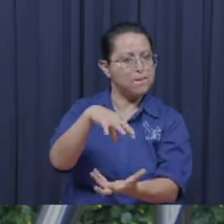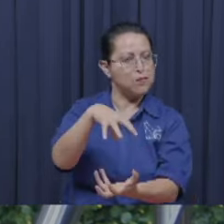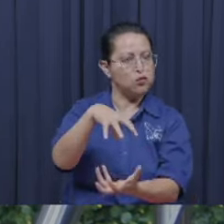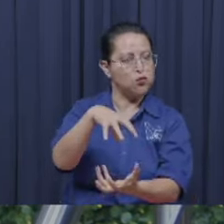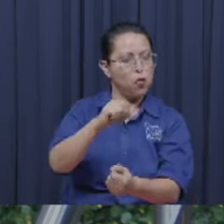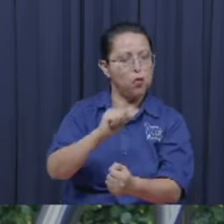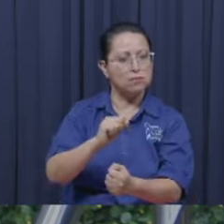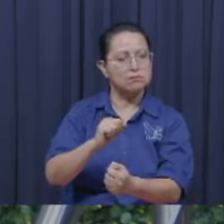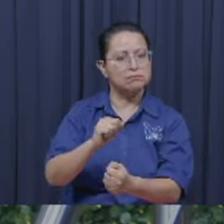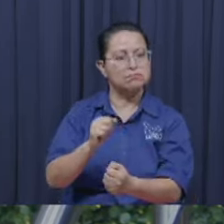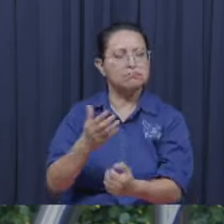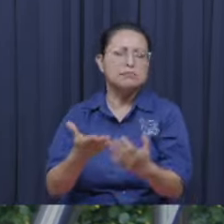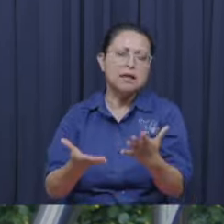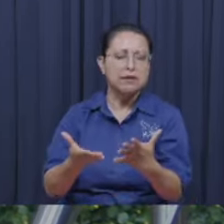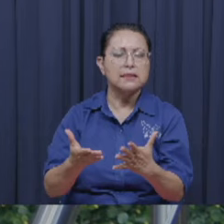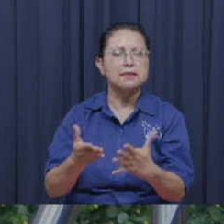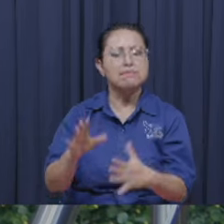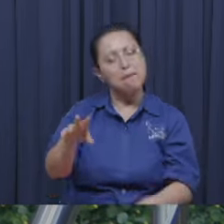quizá la más pacífica.